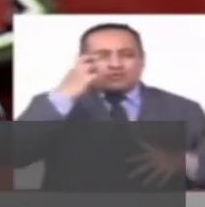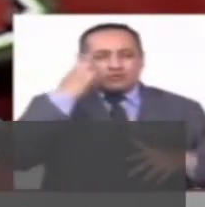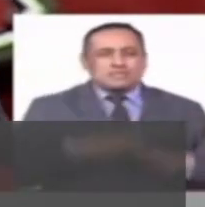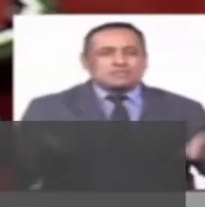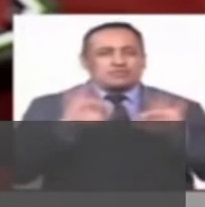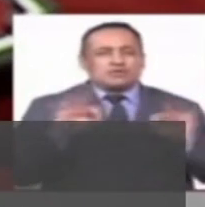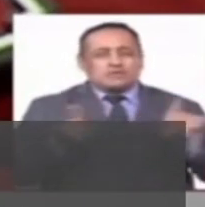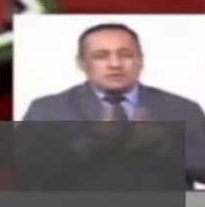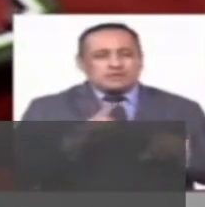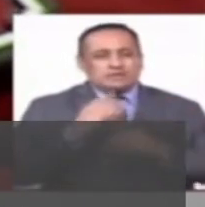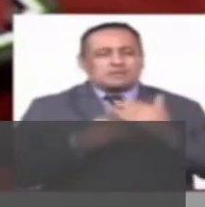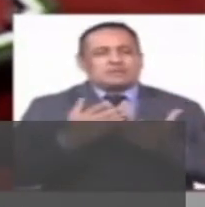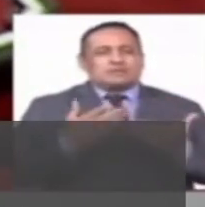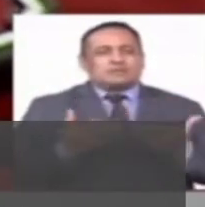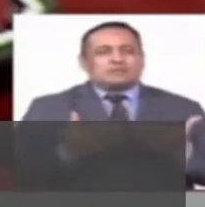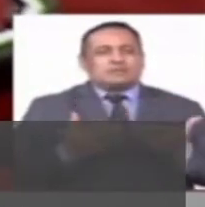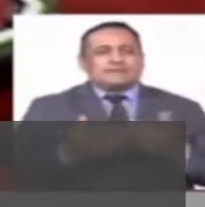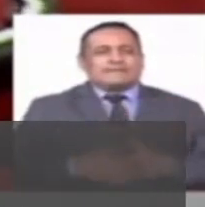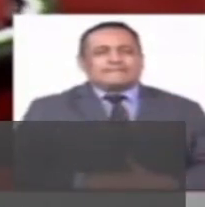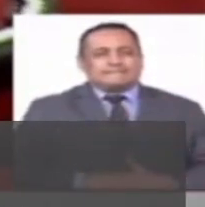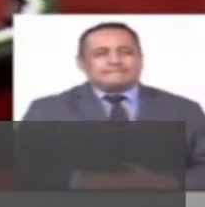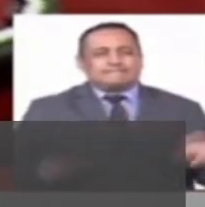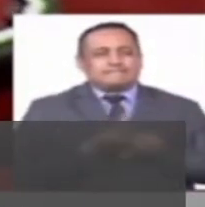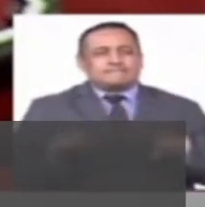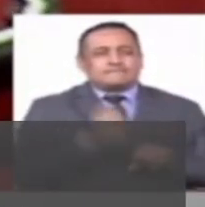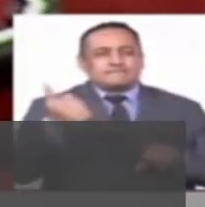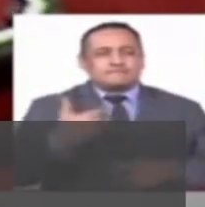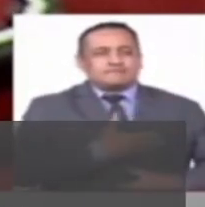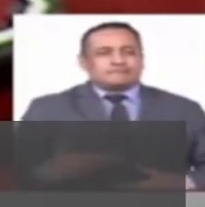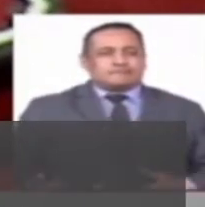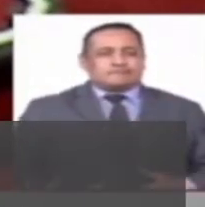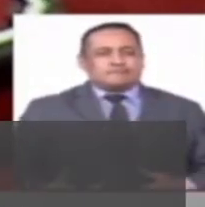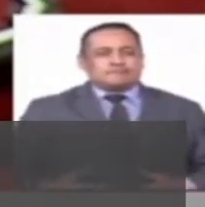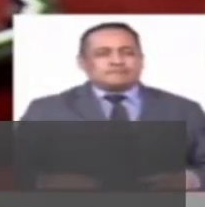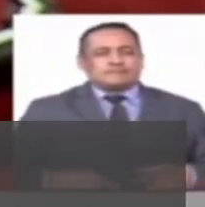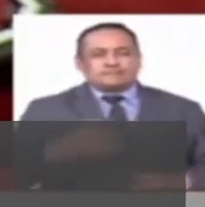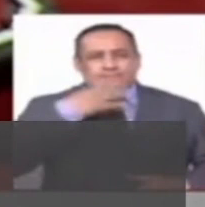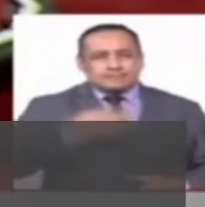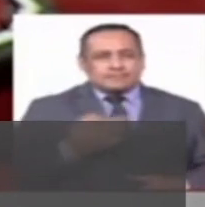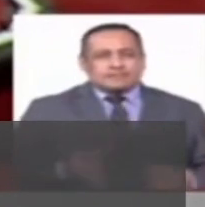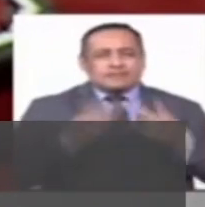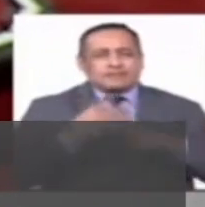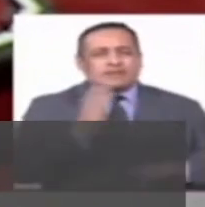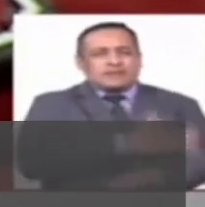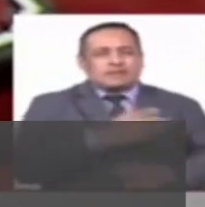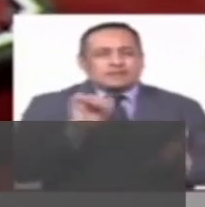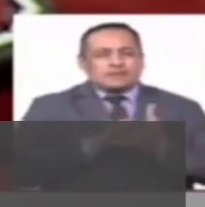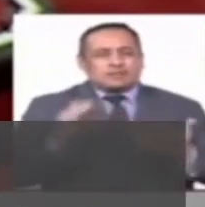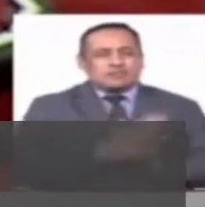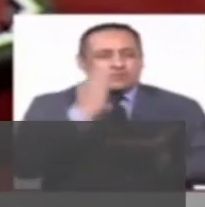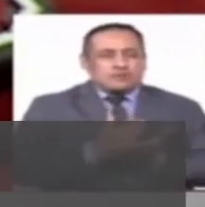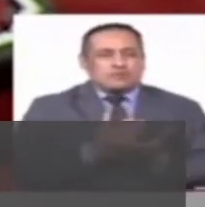importantes que se han ido haciendo en otros gobiernos amente ante una